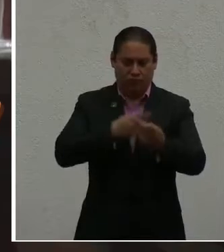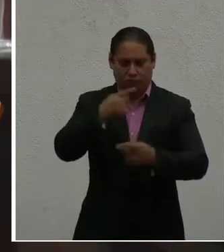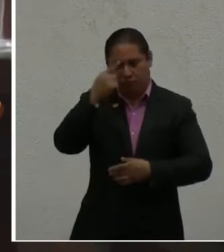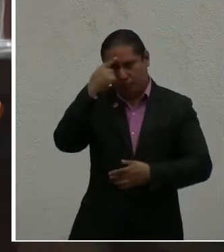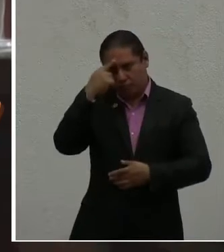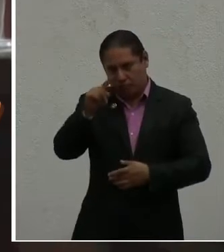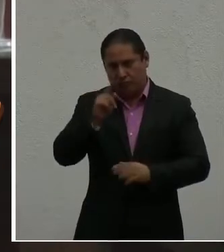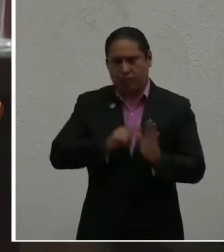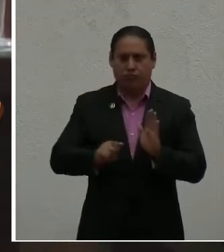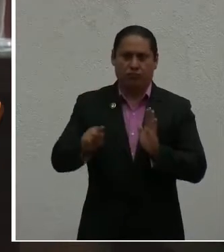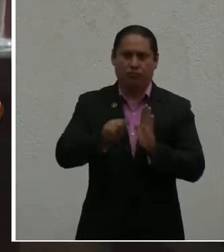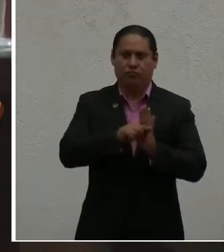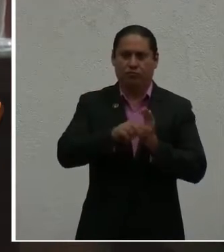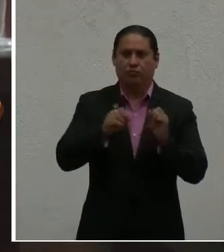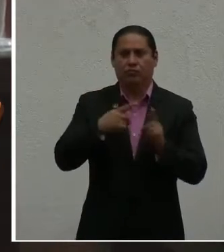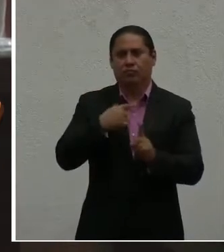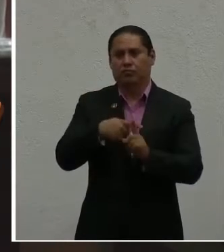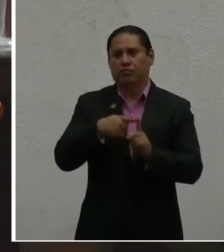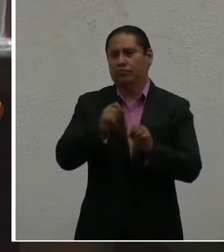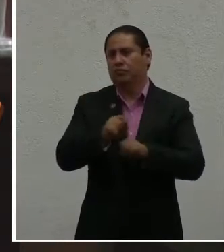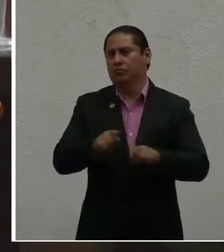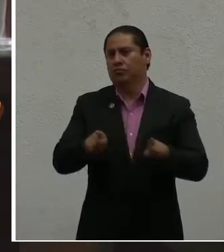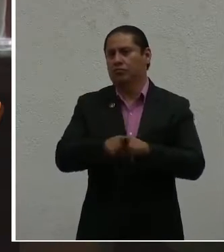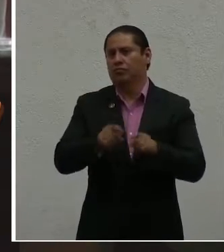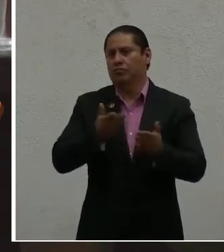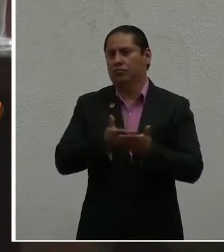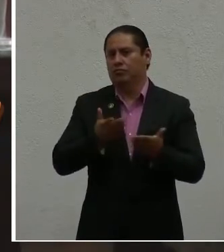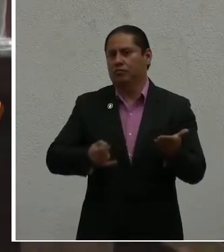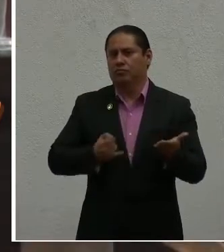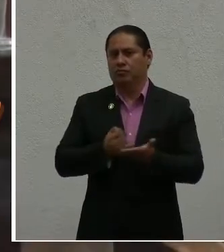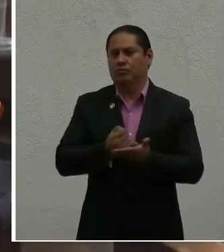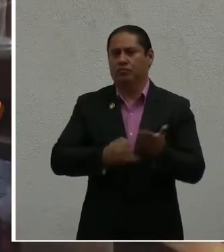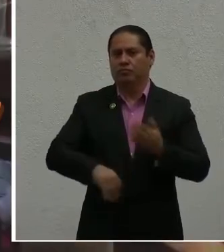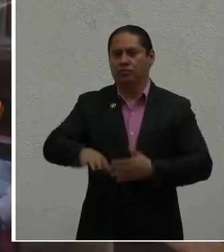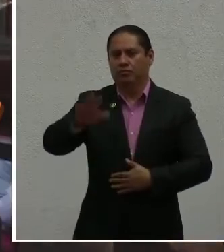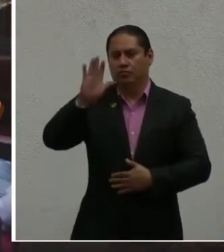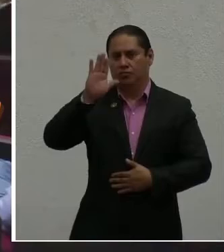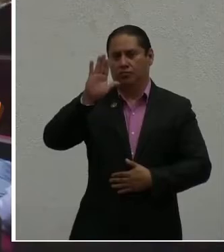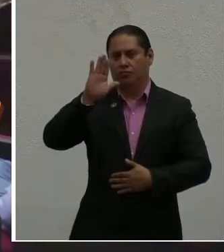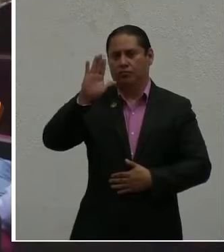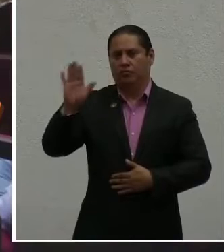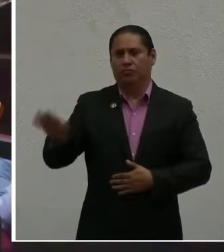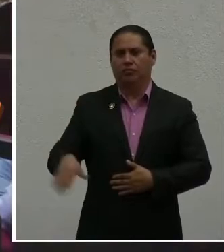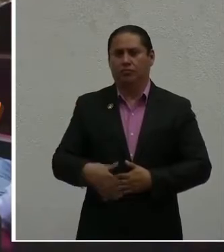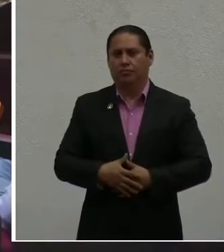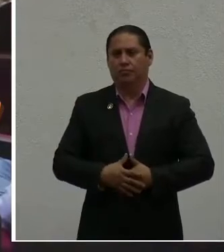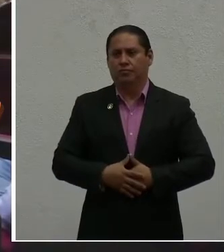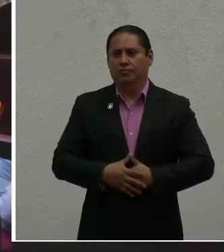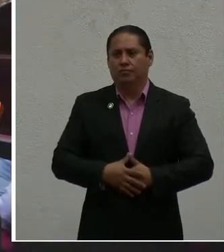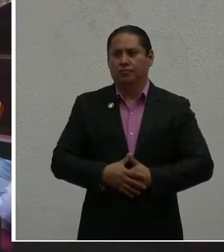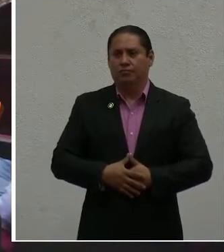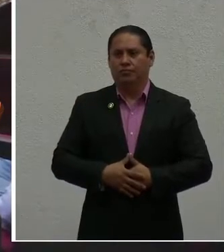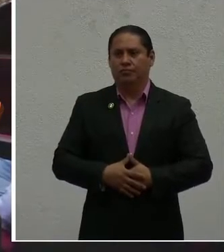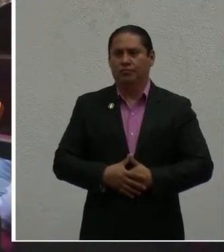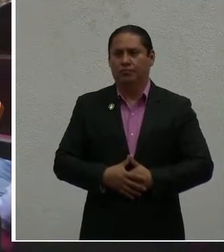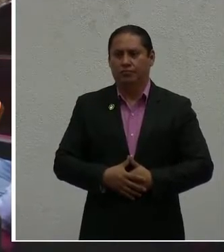palabra para argumentar en contra o a favor del mismo, sírvanse manifestarlo en este momento levantando la mano.